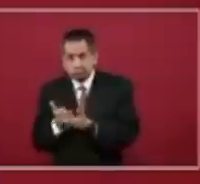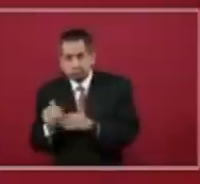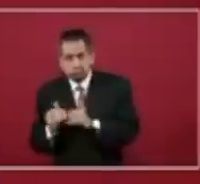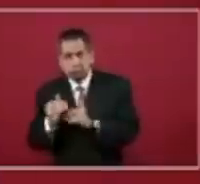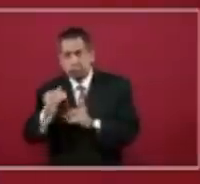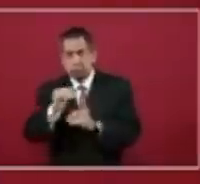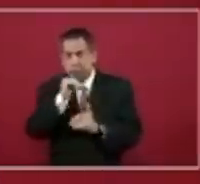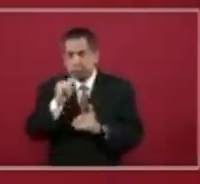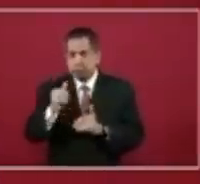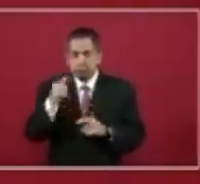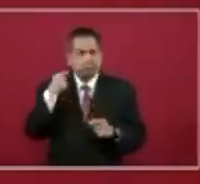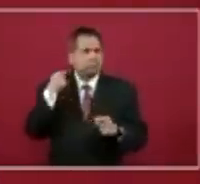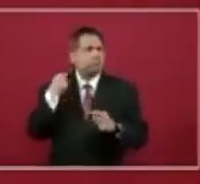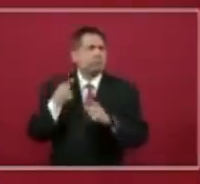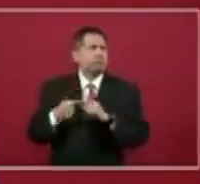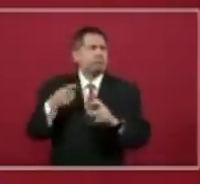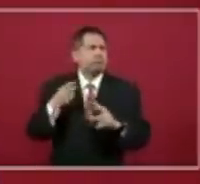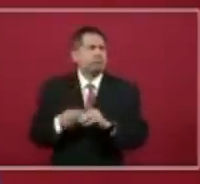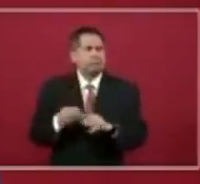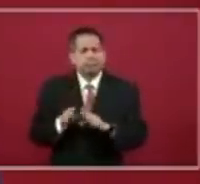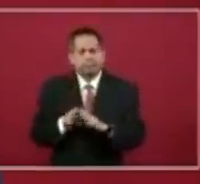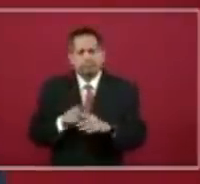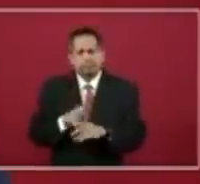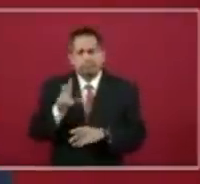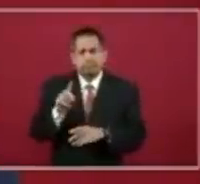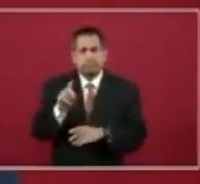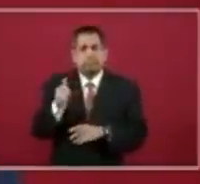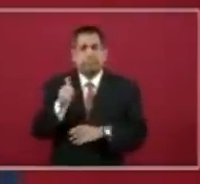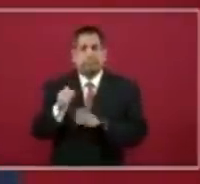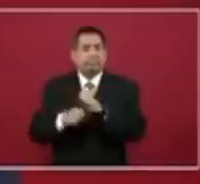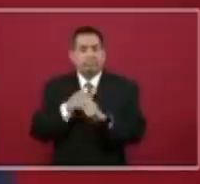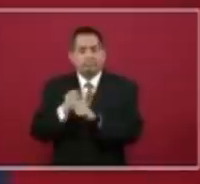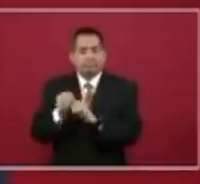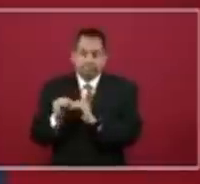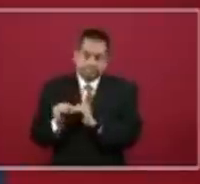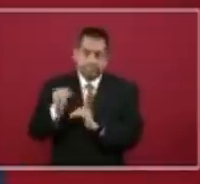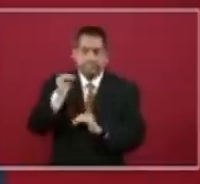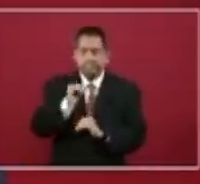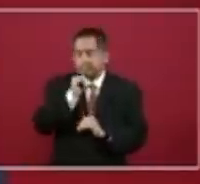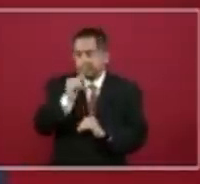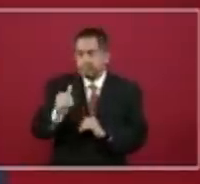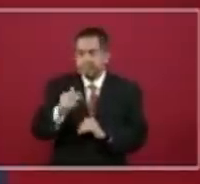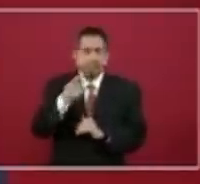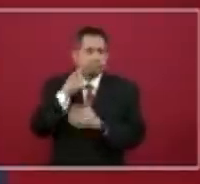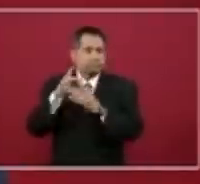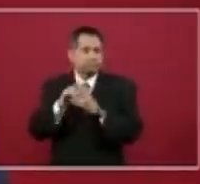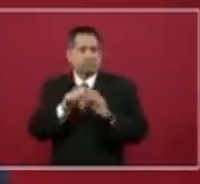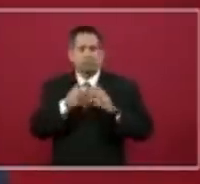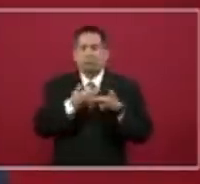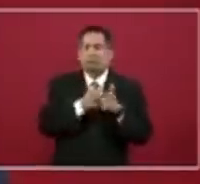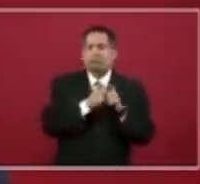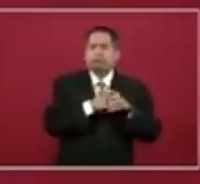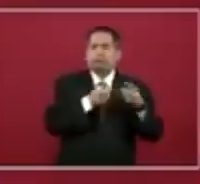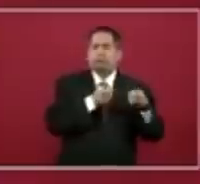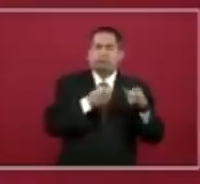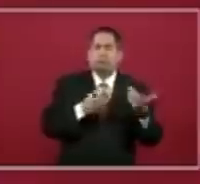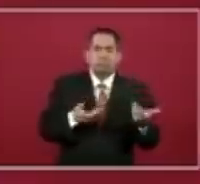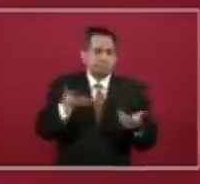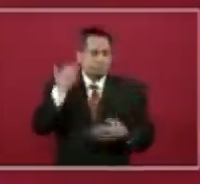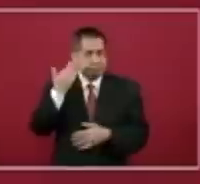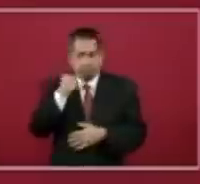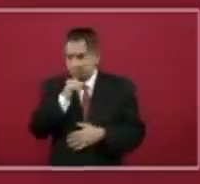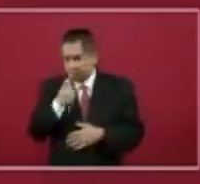conseguido en los últimos 36 años de política neoliberal.